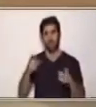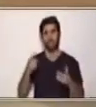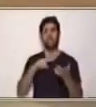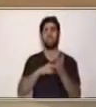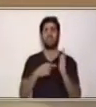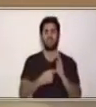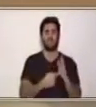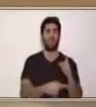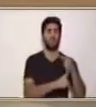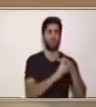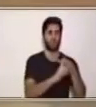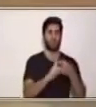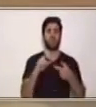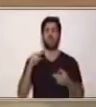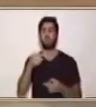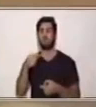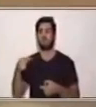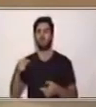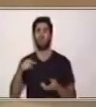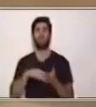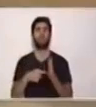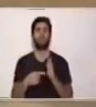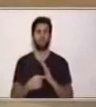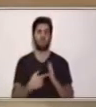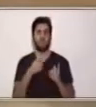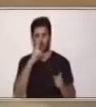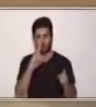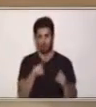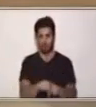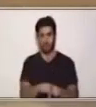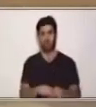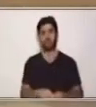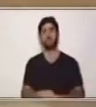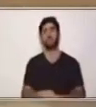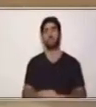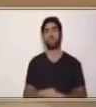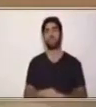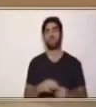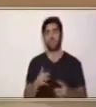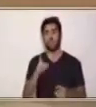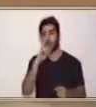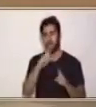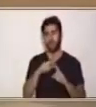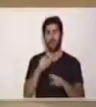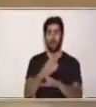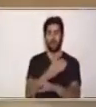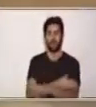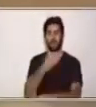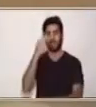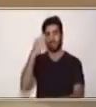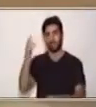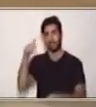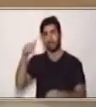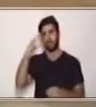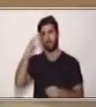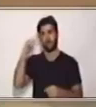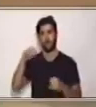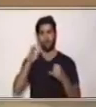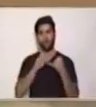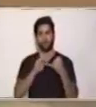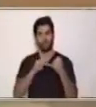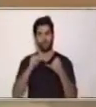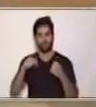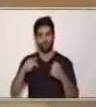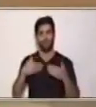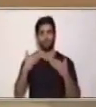es la suma y lo que es también la resta. Previo a ello, saludo a Paulo, él me está acompañando en esta mañana en